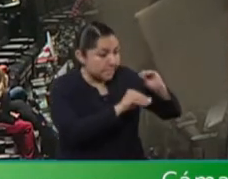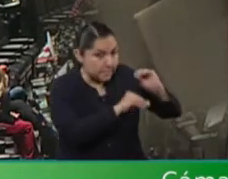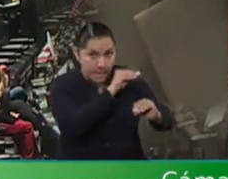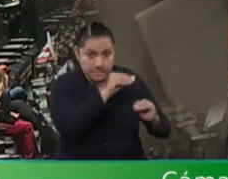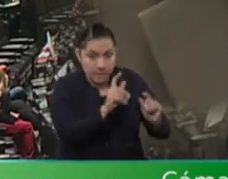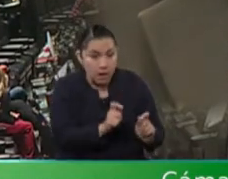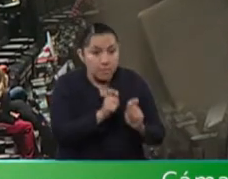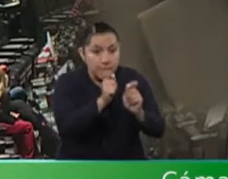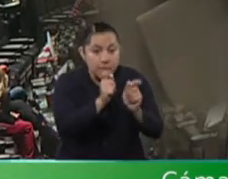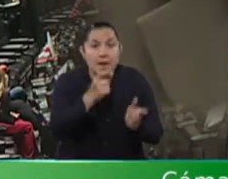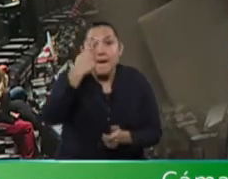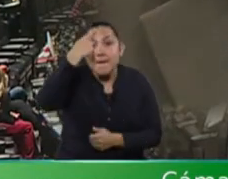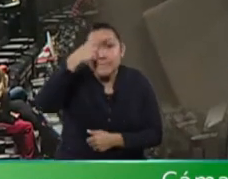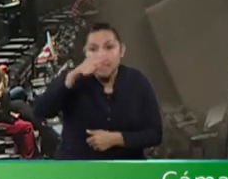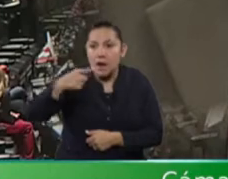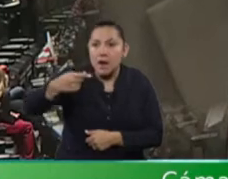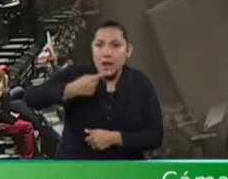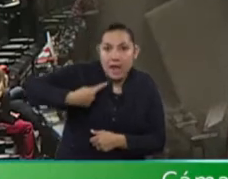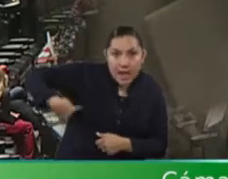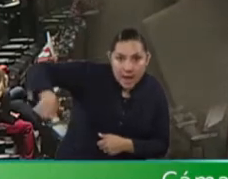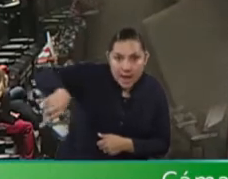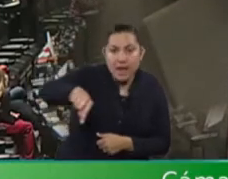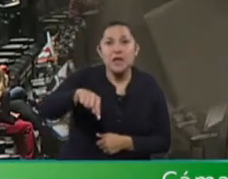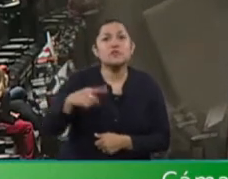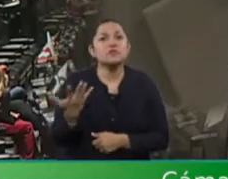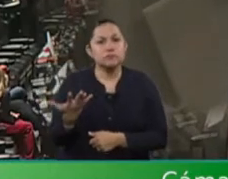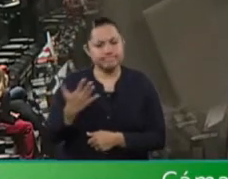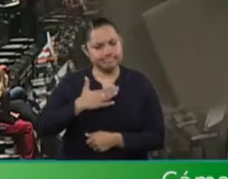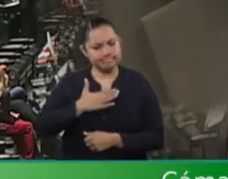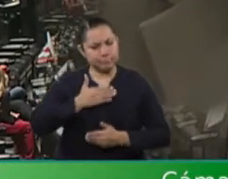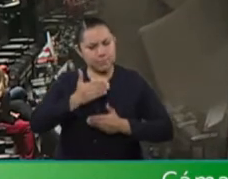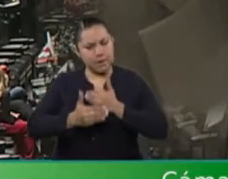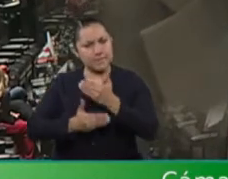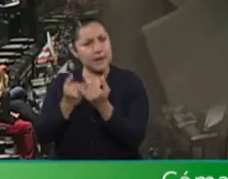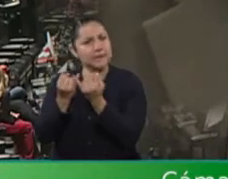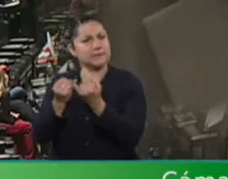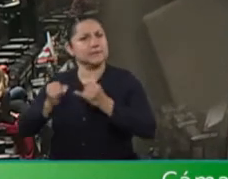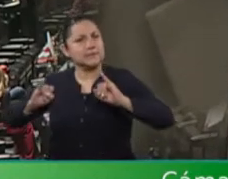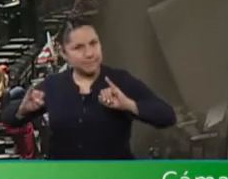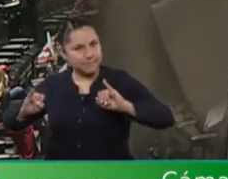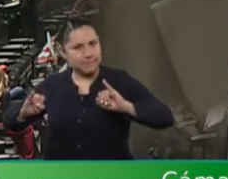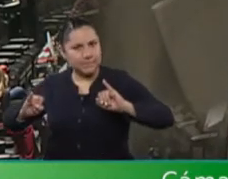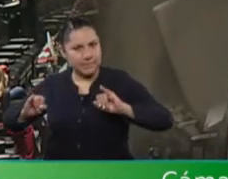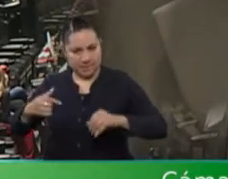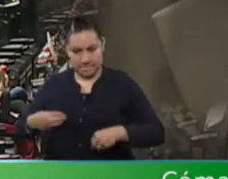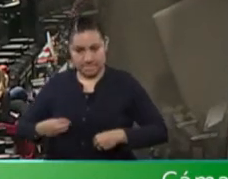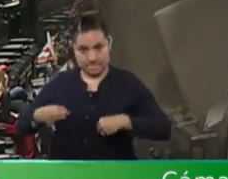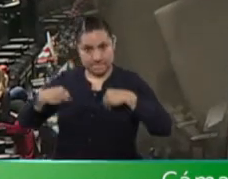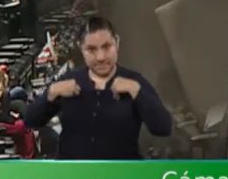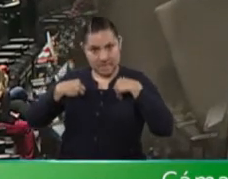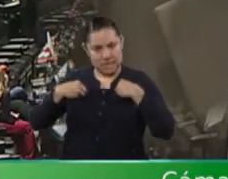este dictamen genera el derecho a la rehabilitación y a la habilitación,